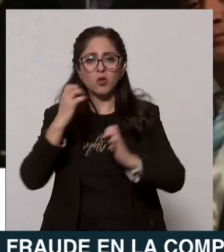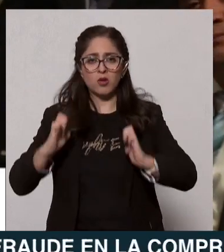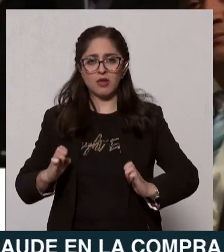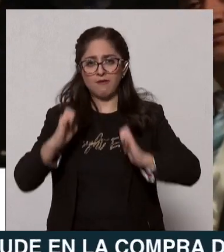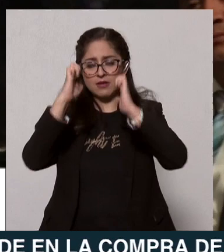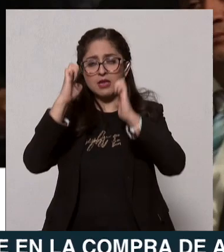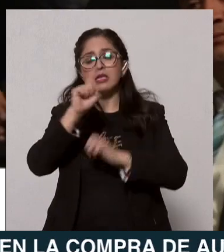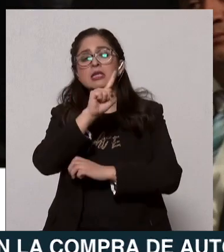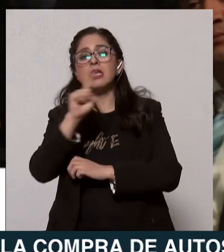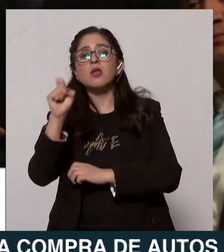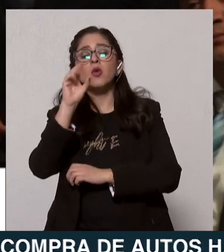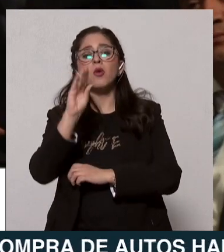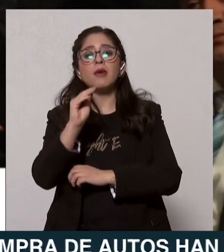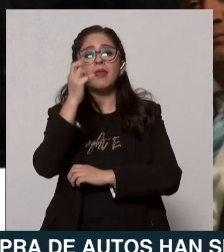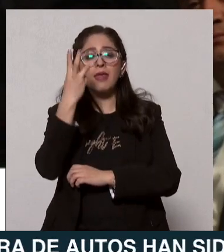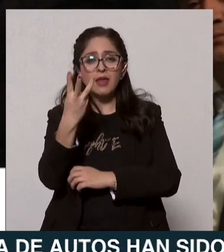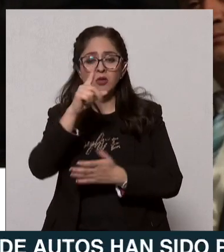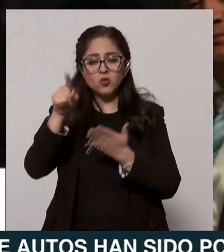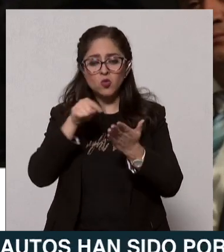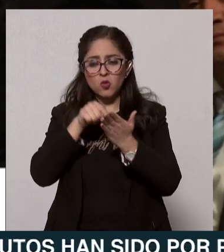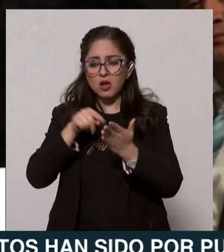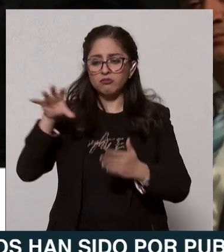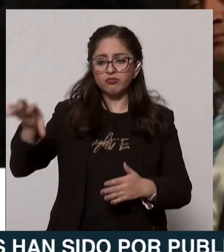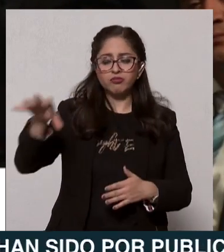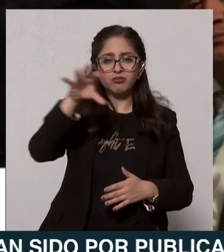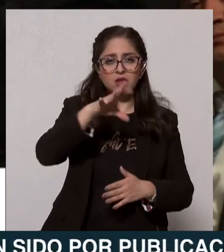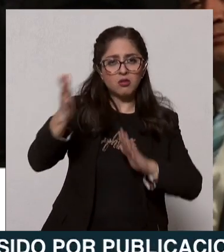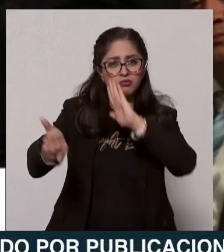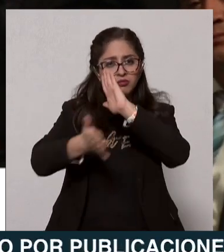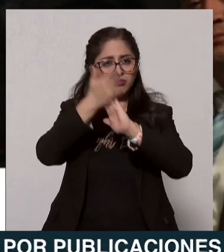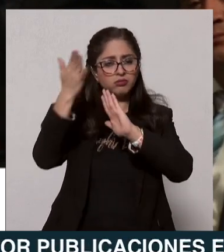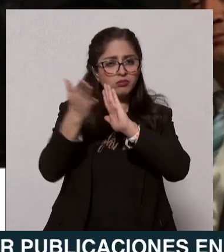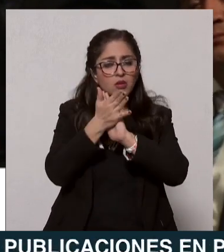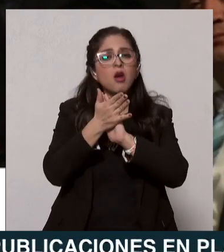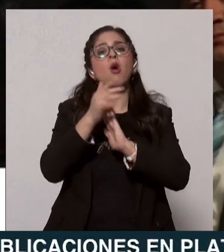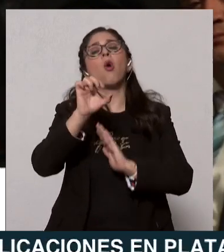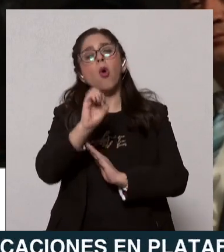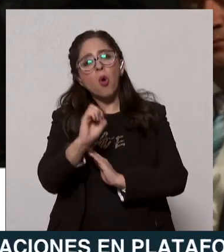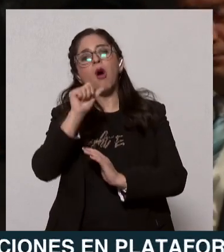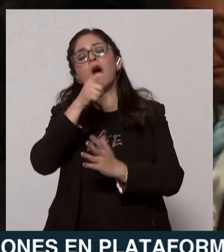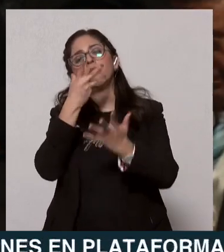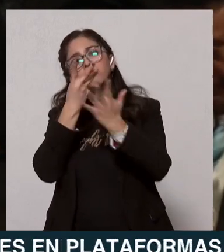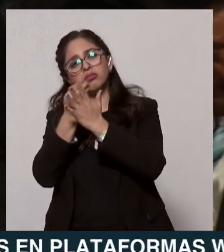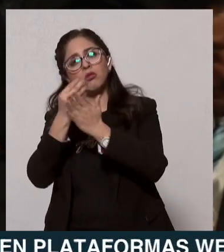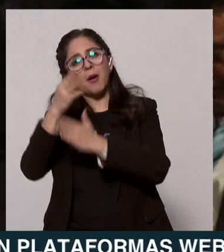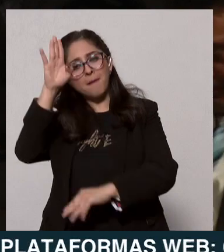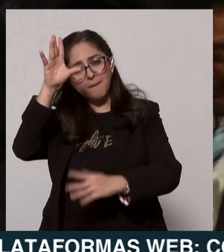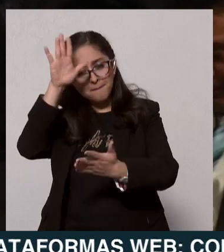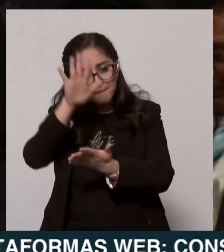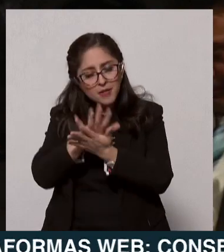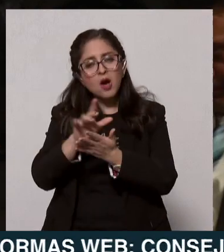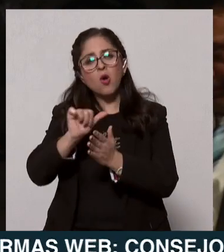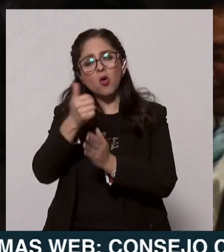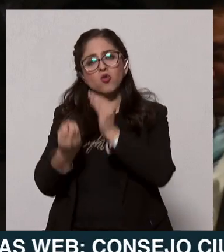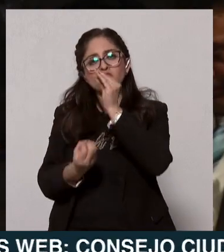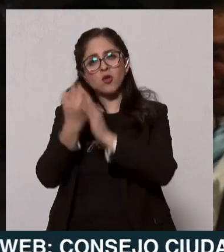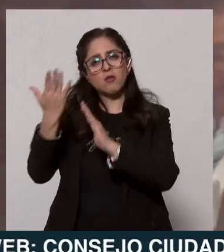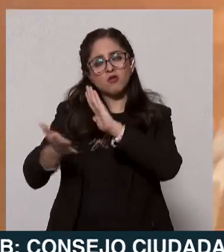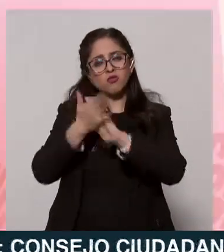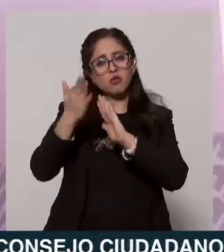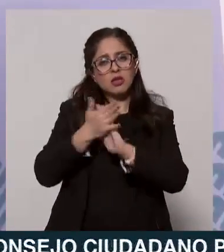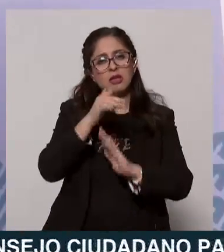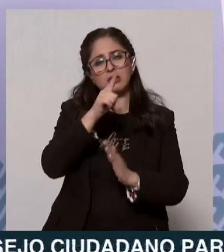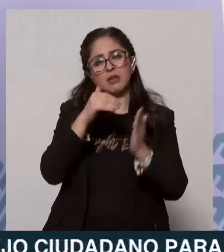en 193 polígonos para rehabilitar y reconstruir cerca de 17,000 viviendas